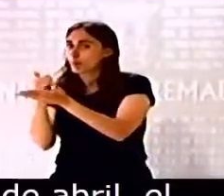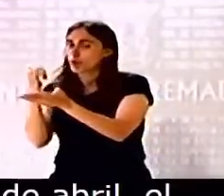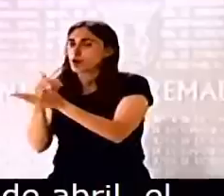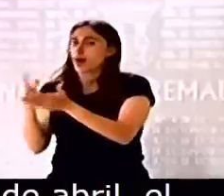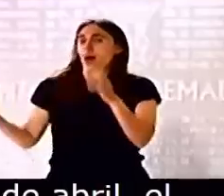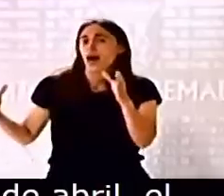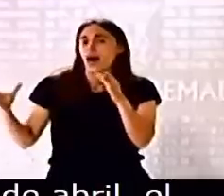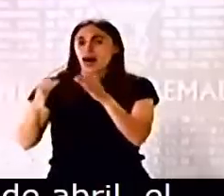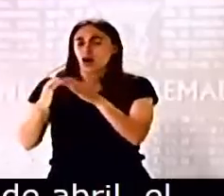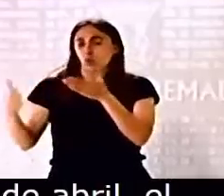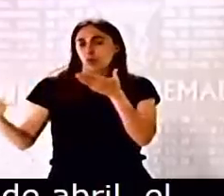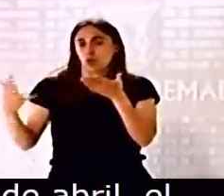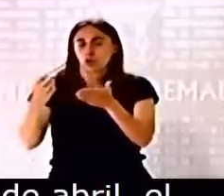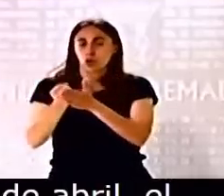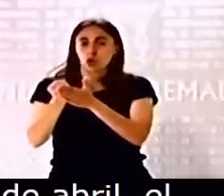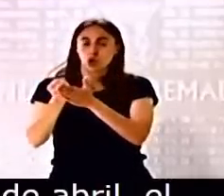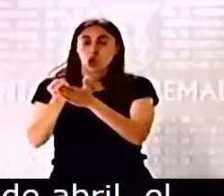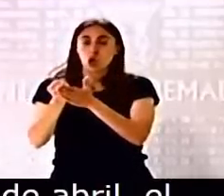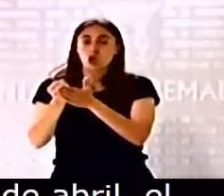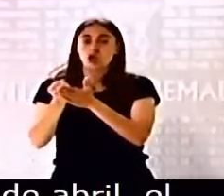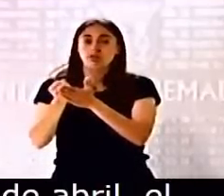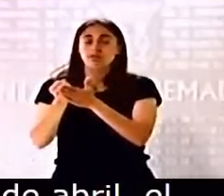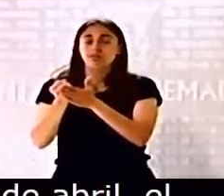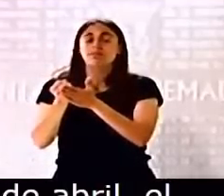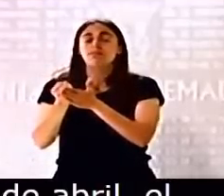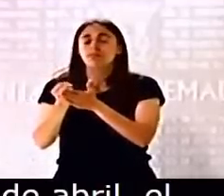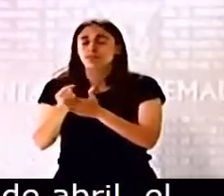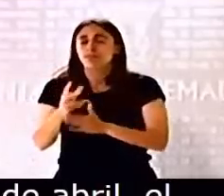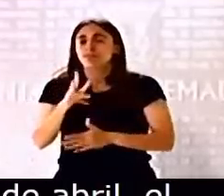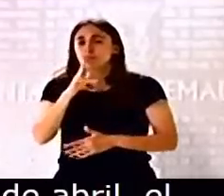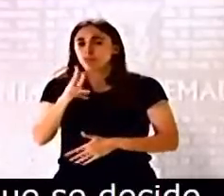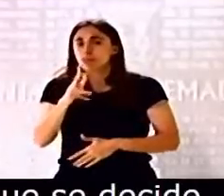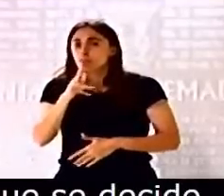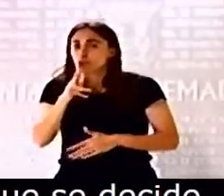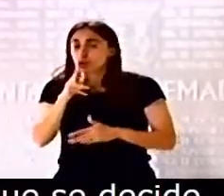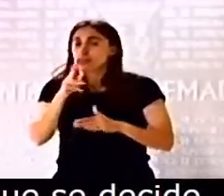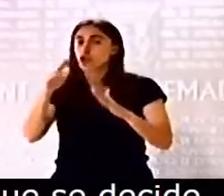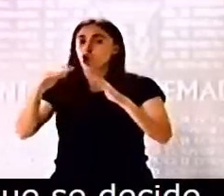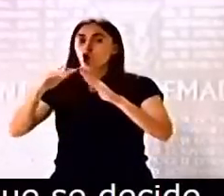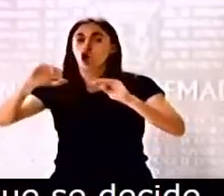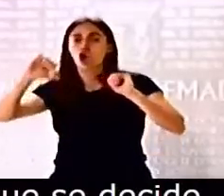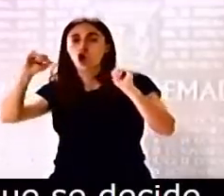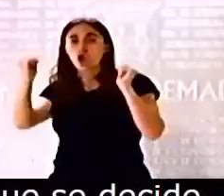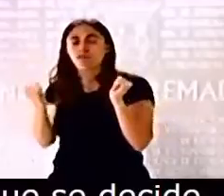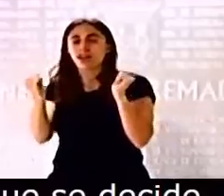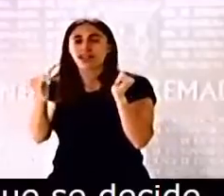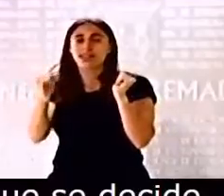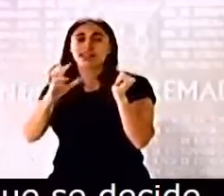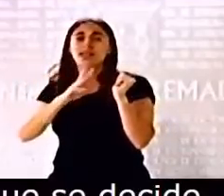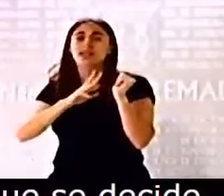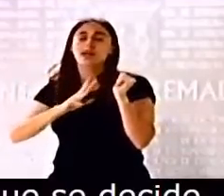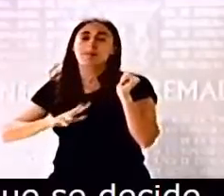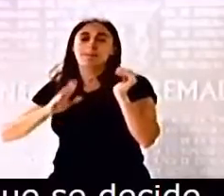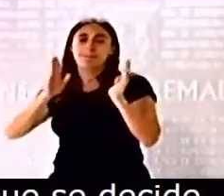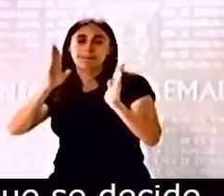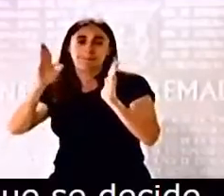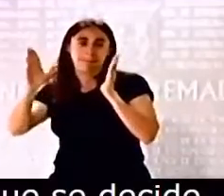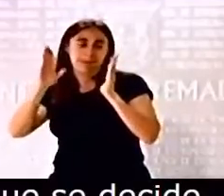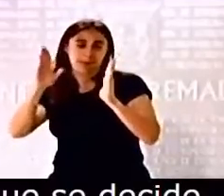de esquiladores y así realizar el confinamiento preventivo estrecho de todos y cada uno de